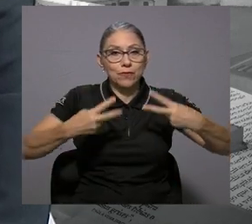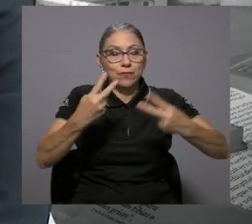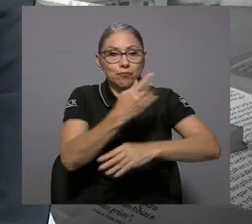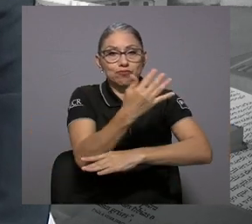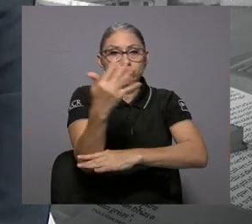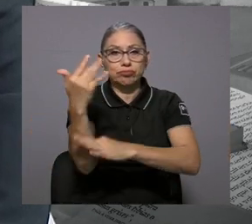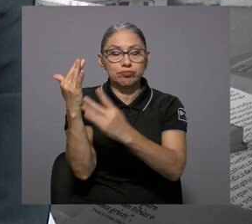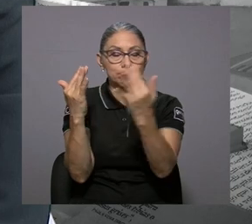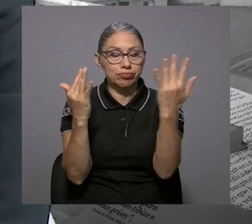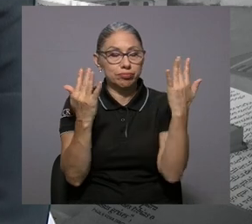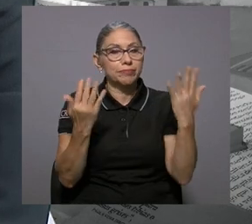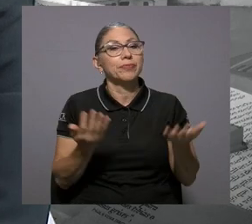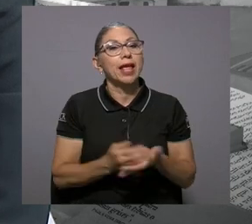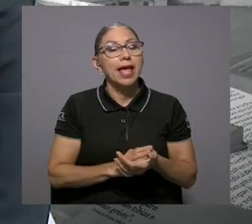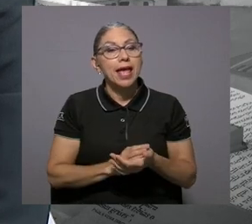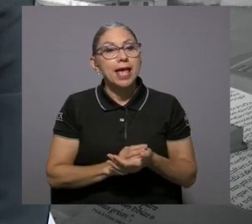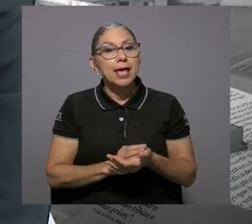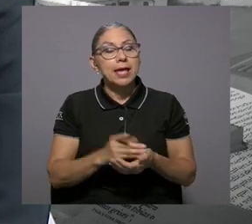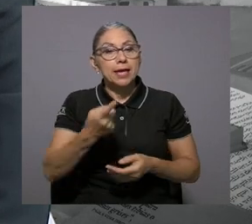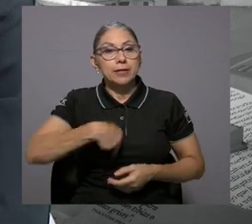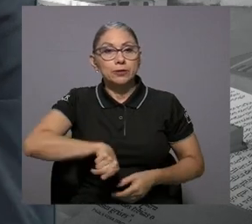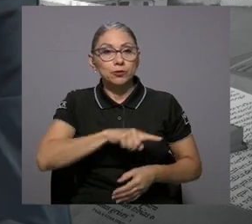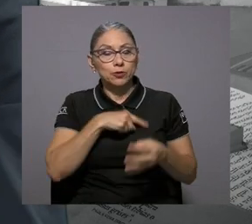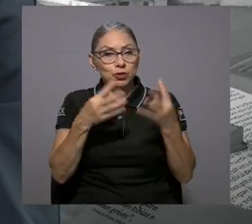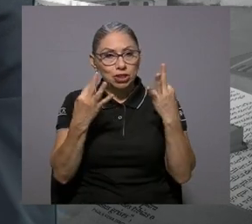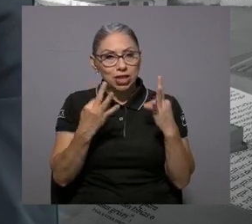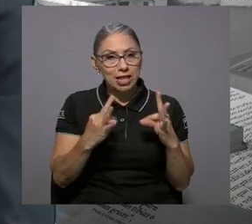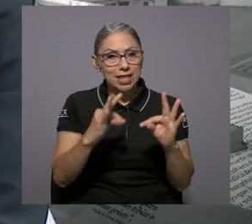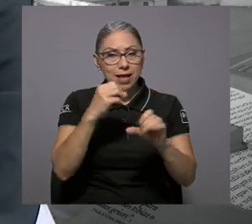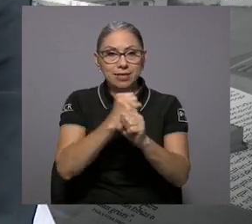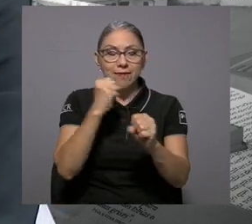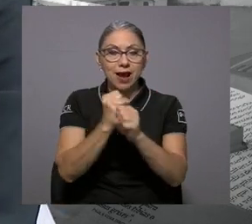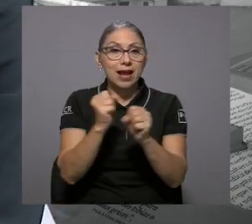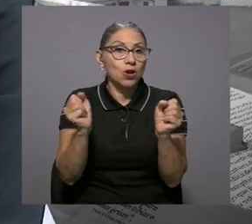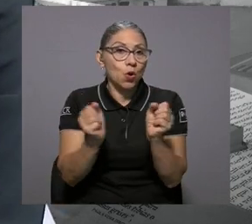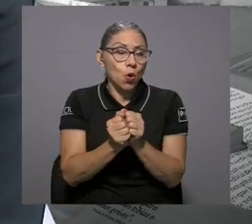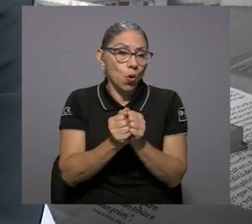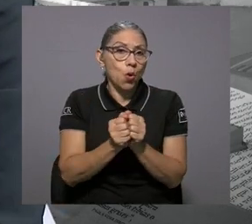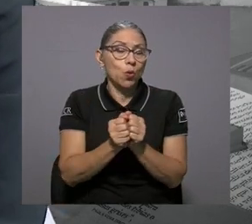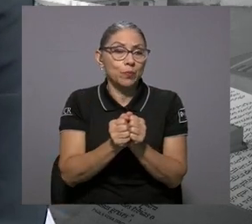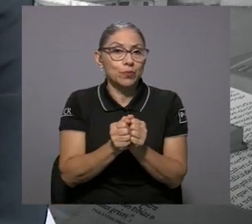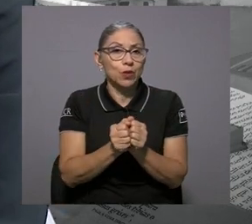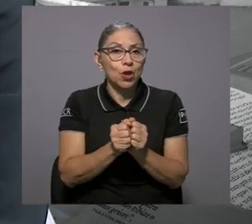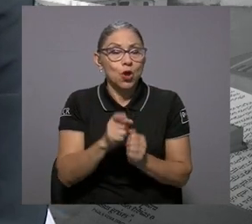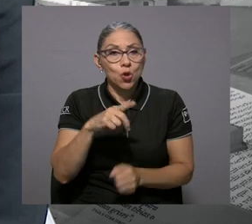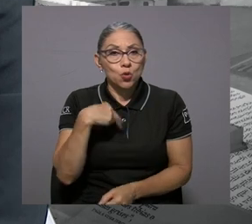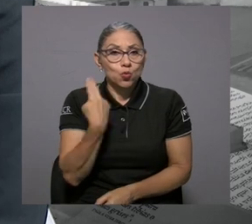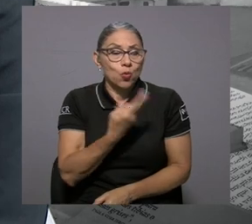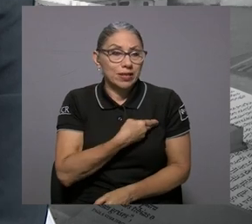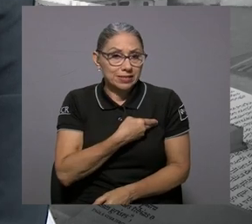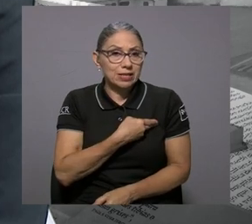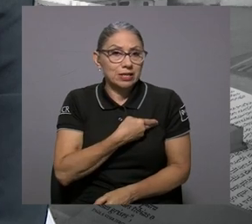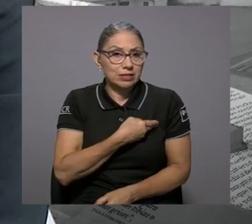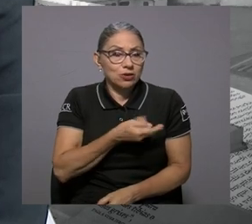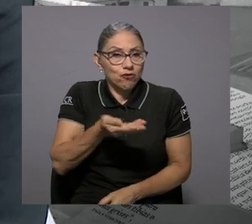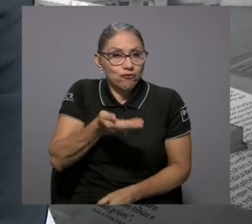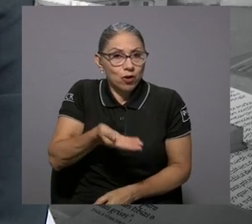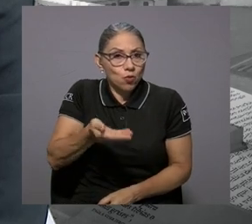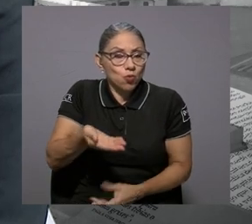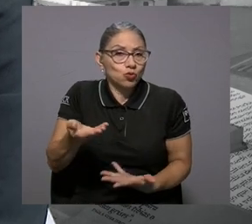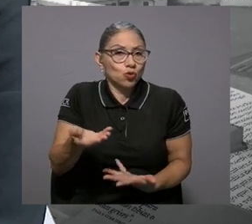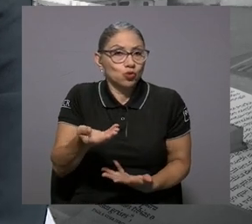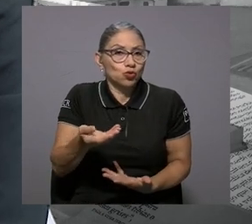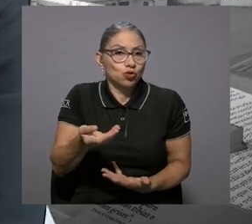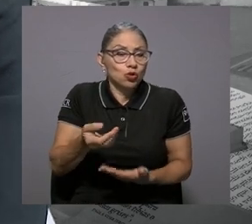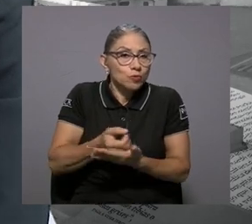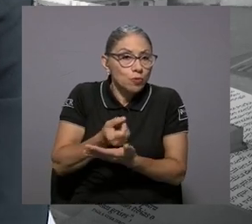ambiente. Entonces, tratamos de trabajar con nuestros recursos donde nos dice las